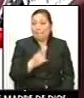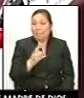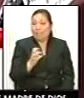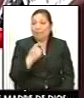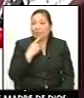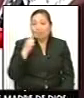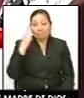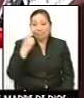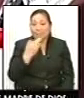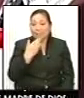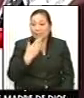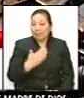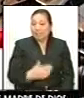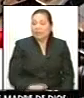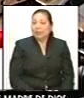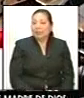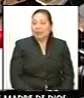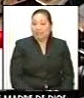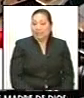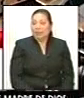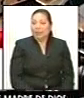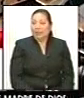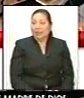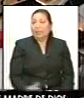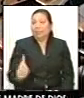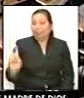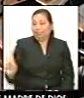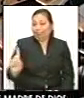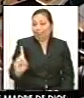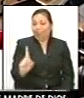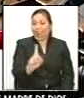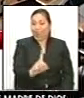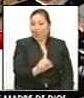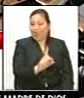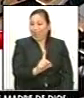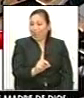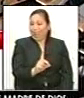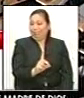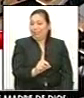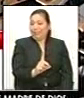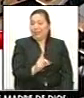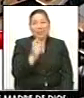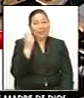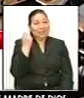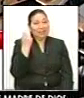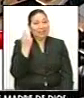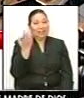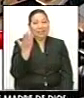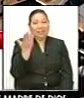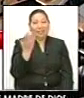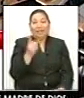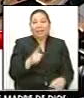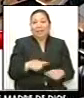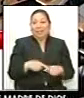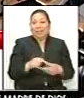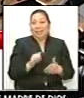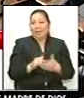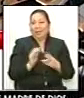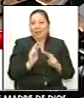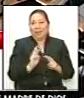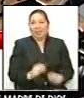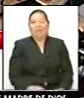dando la razón, ¿verdad? Cada uno, presidenta, entiende las cosas, depende del cristal con que lo